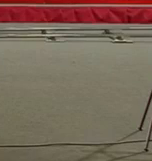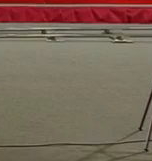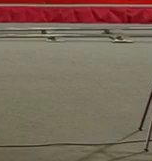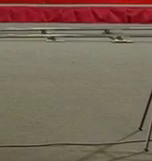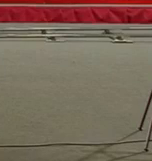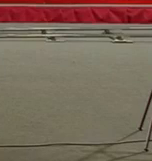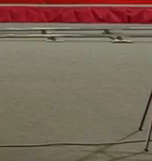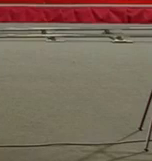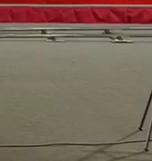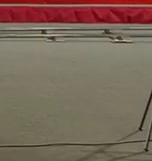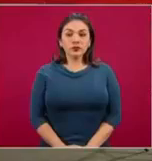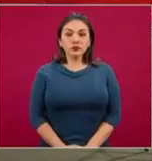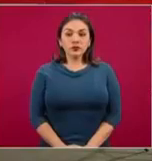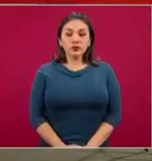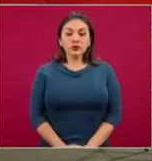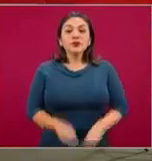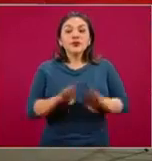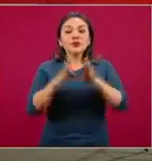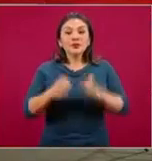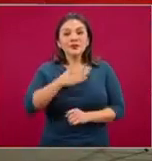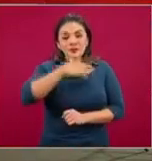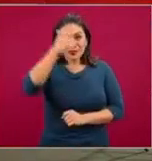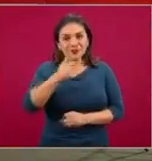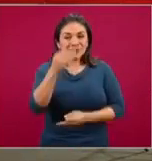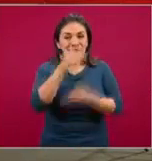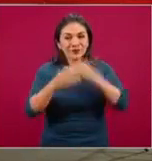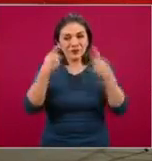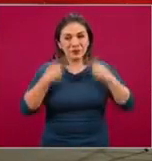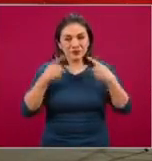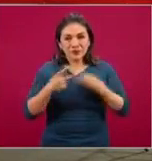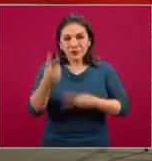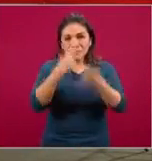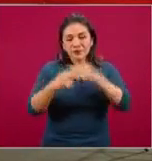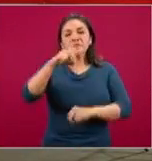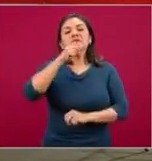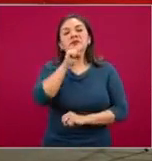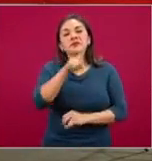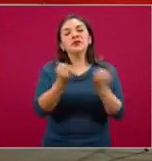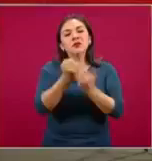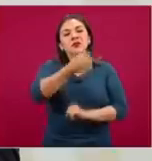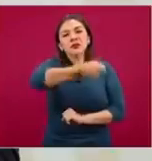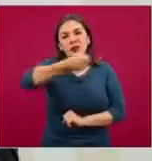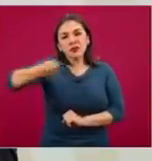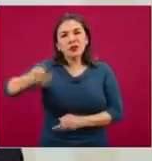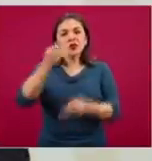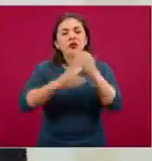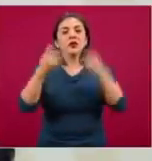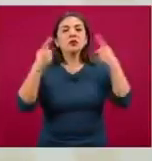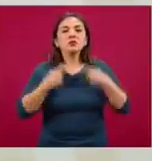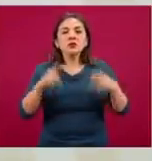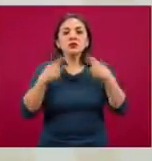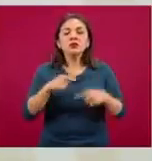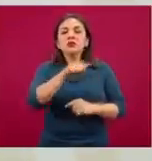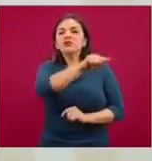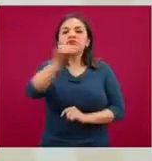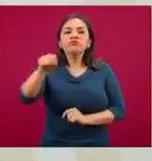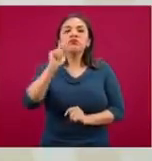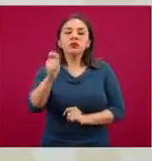¿Qué tal? Muy buenas noches con todas y con todos los presentes. Un saludo también muy especial a todas las personas que